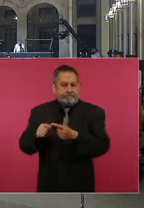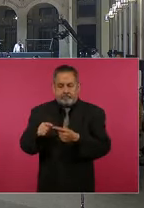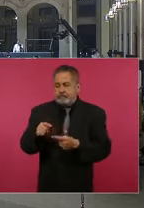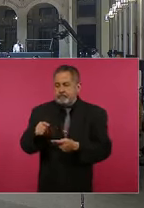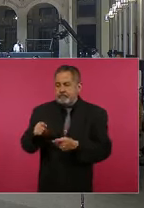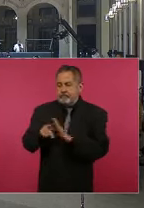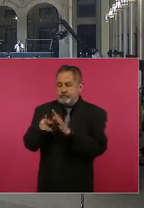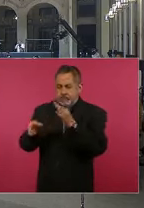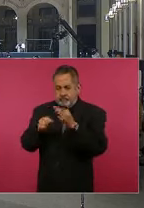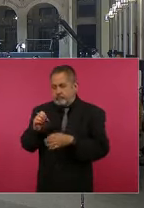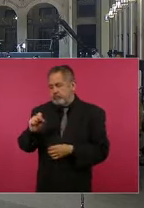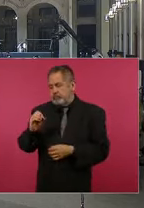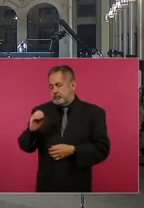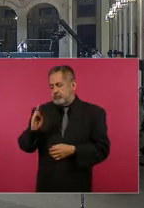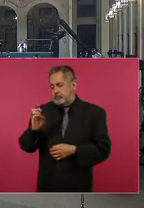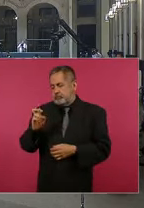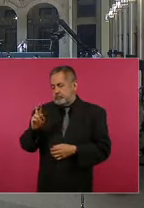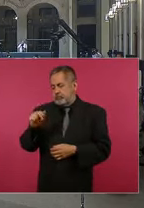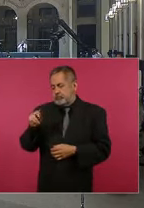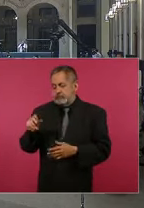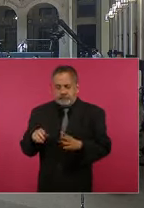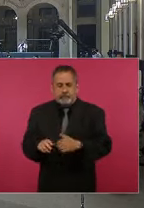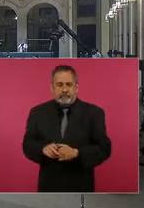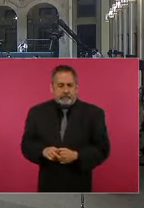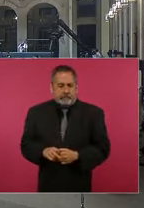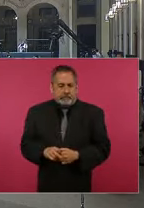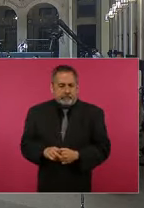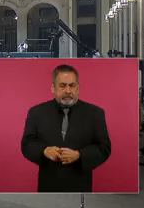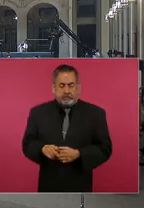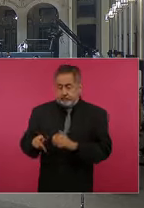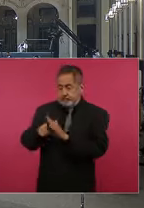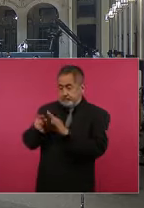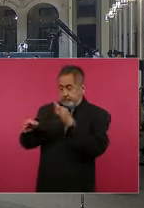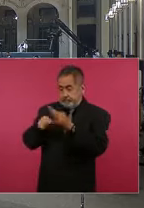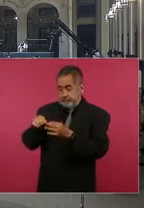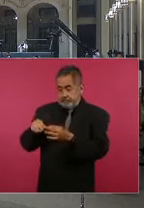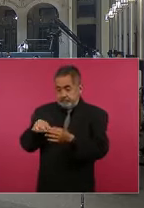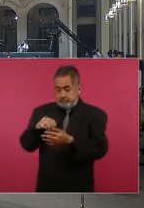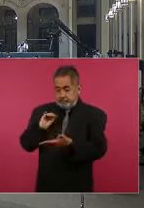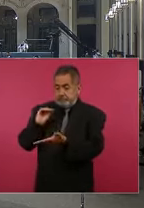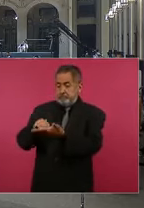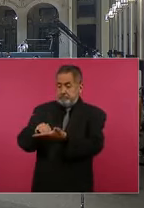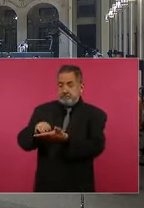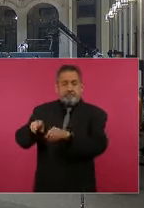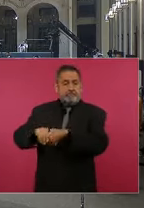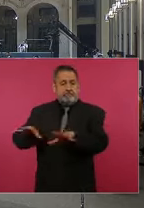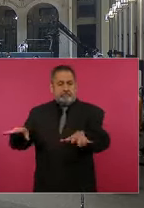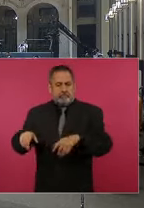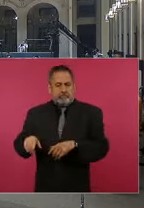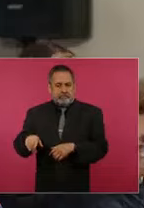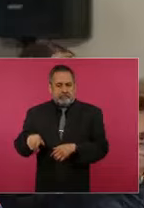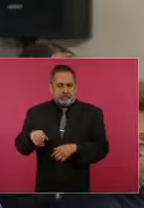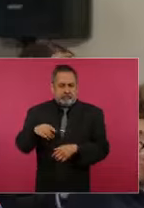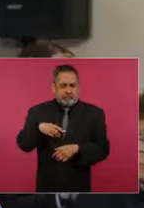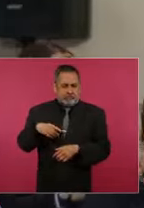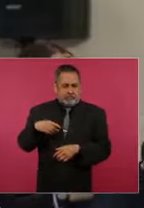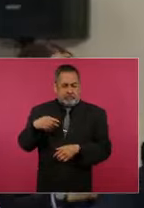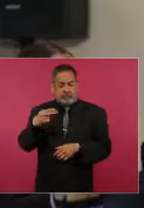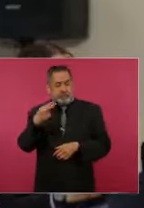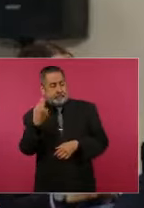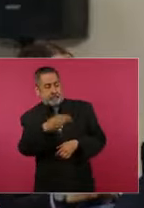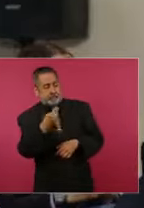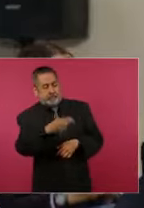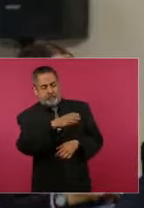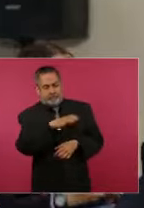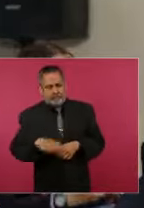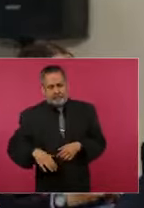Soberano. Presidente, El Soberano nos publicó una columna que no voy a mencionar al candidato para que